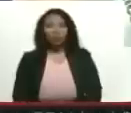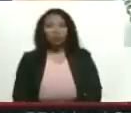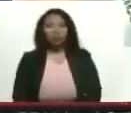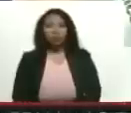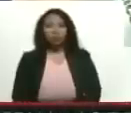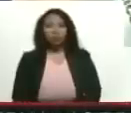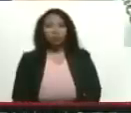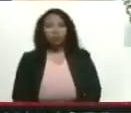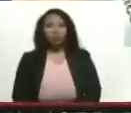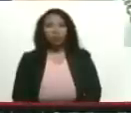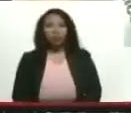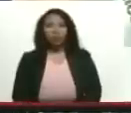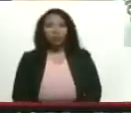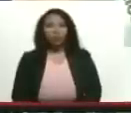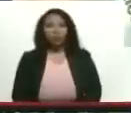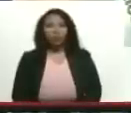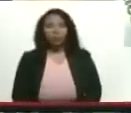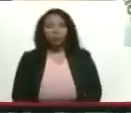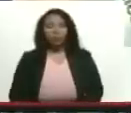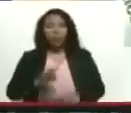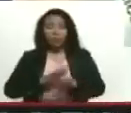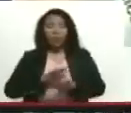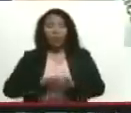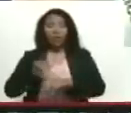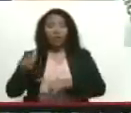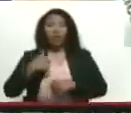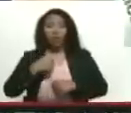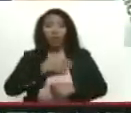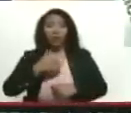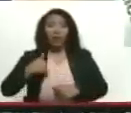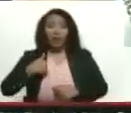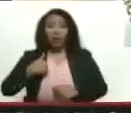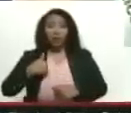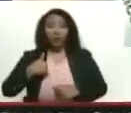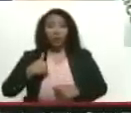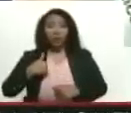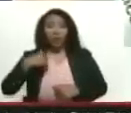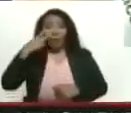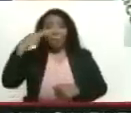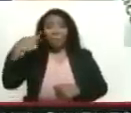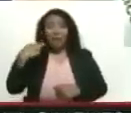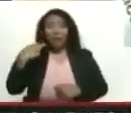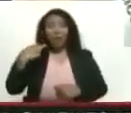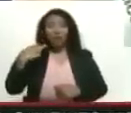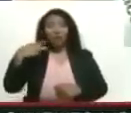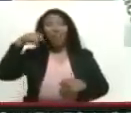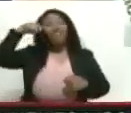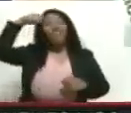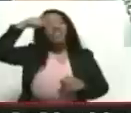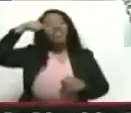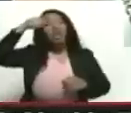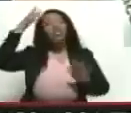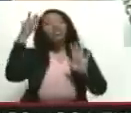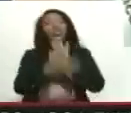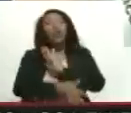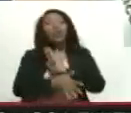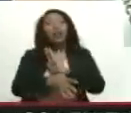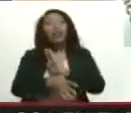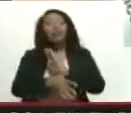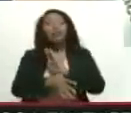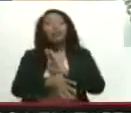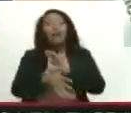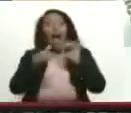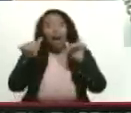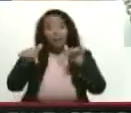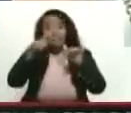Por lo tanto, dicho esto, yo quisiera que viéramos el contexto del video donde este